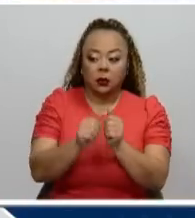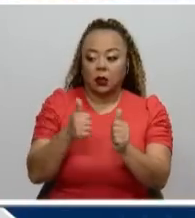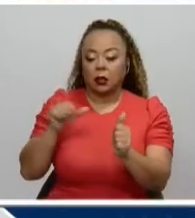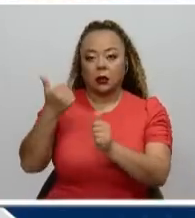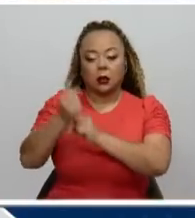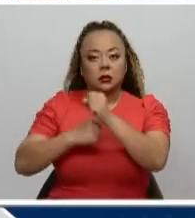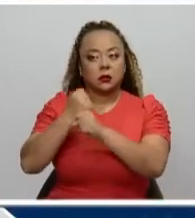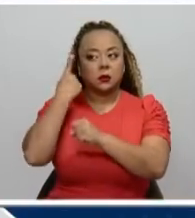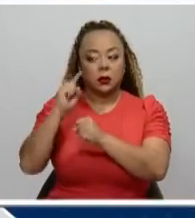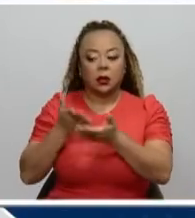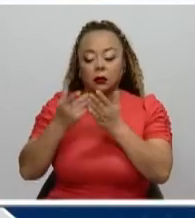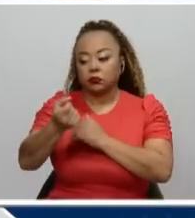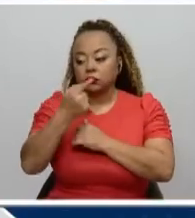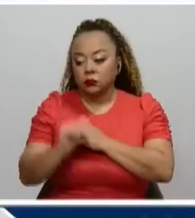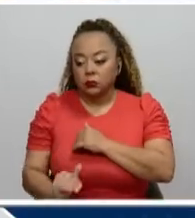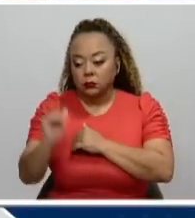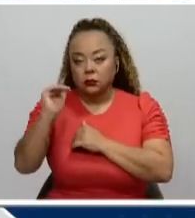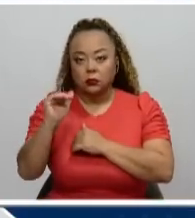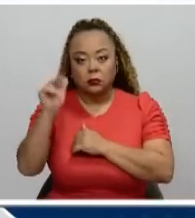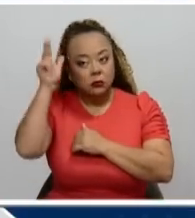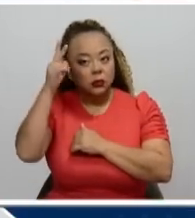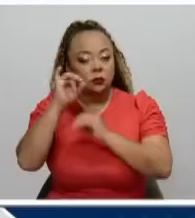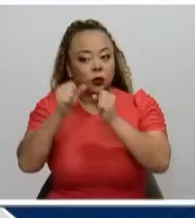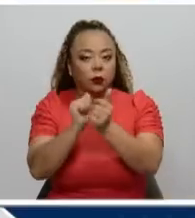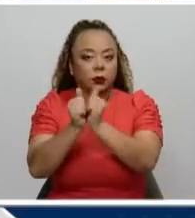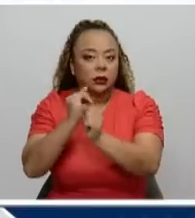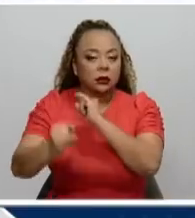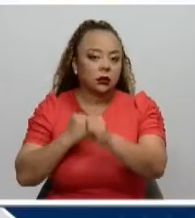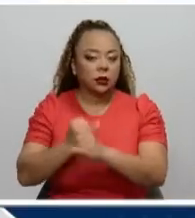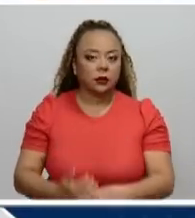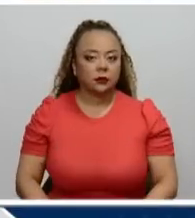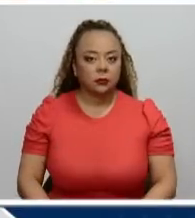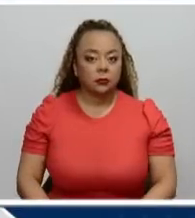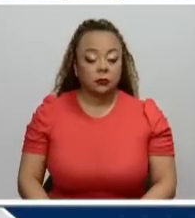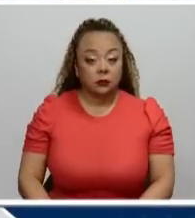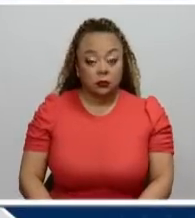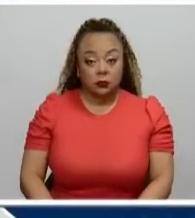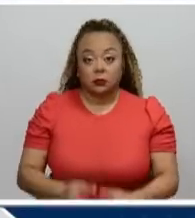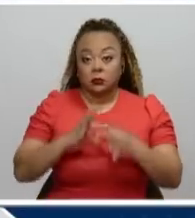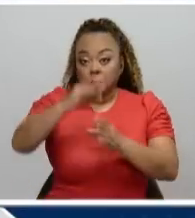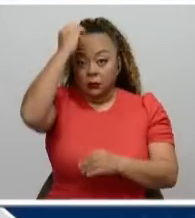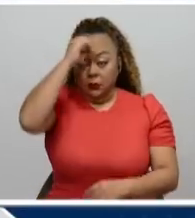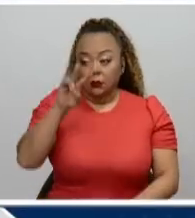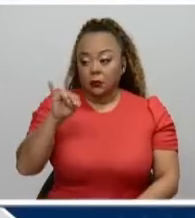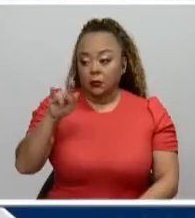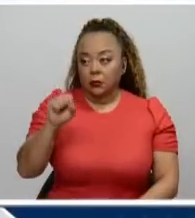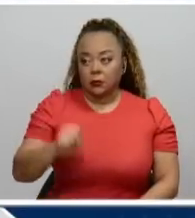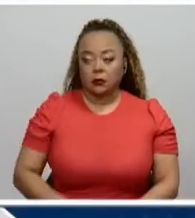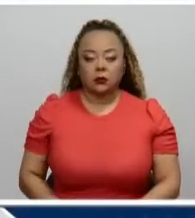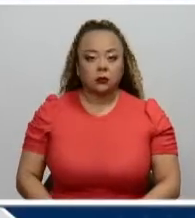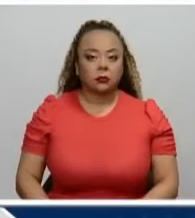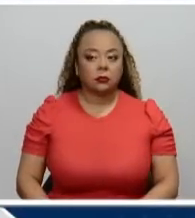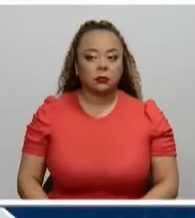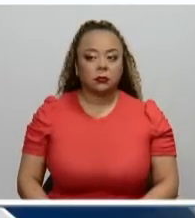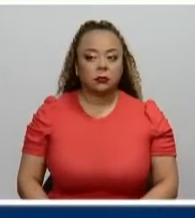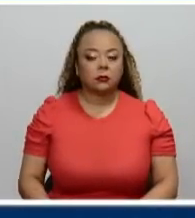diez años para que le den la pastilla el crecimiento poder competir internacion según Los criterios de Claudio vivas aquí hay un